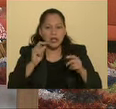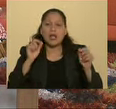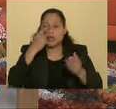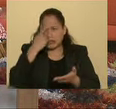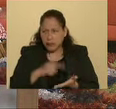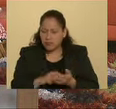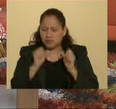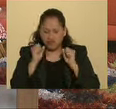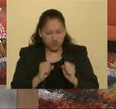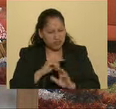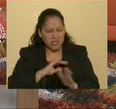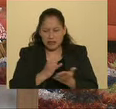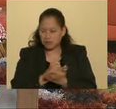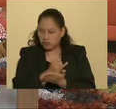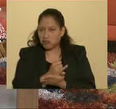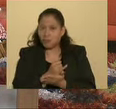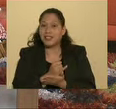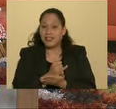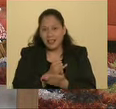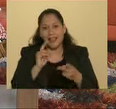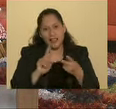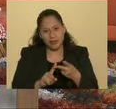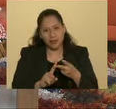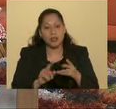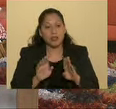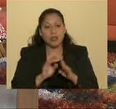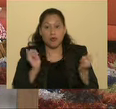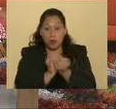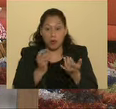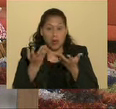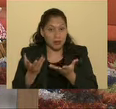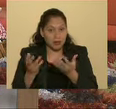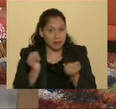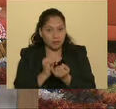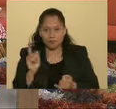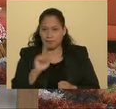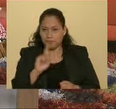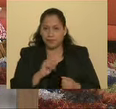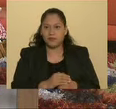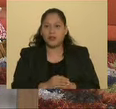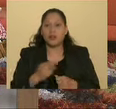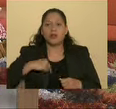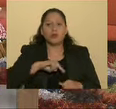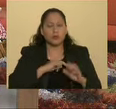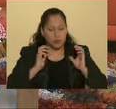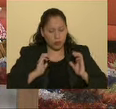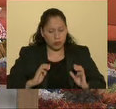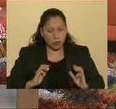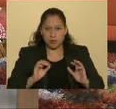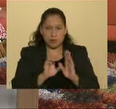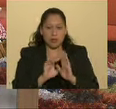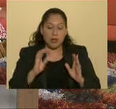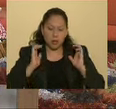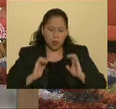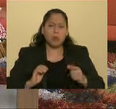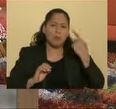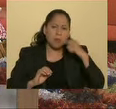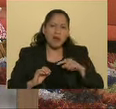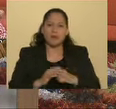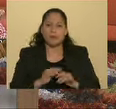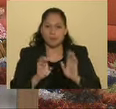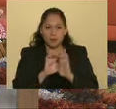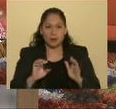uh-huh. que es lo que te hace buscar algo, pero no es igual al deseo. Y aquí, ¿cómo vamos a tener un cuerpo? Y depende para que lo quieras. Por ejemplo, si